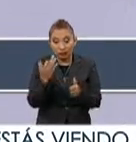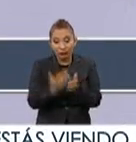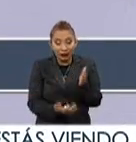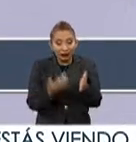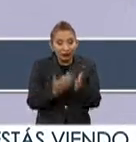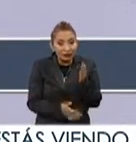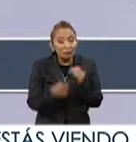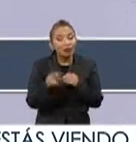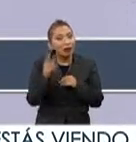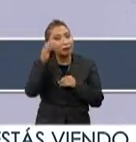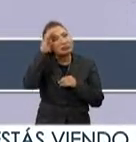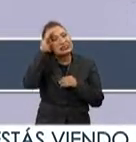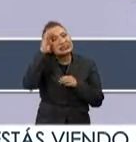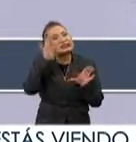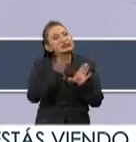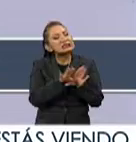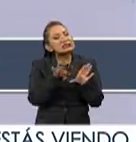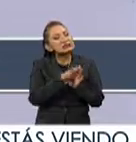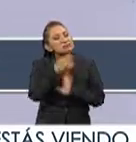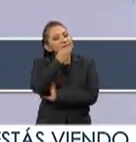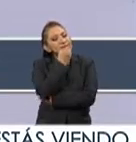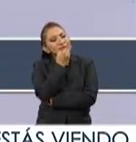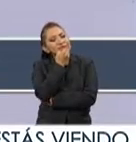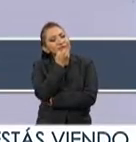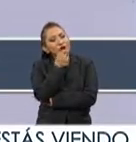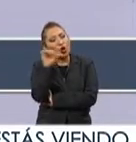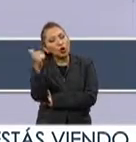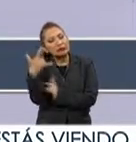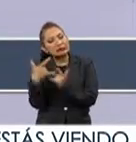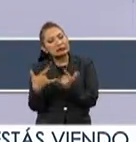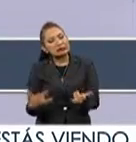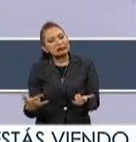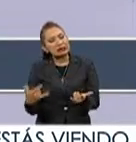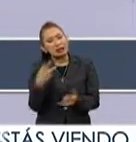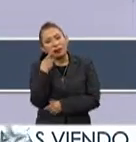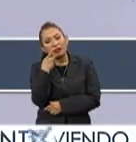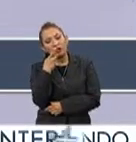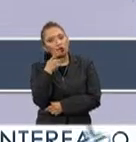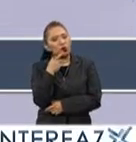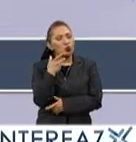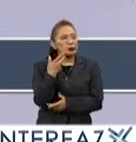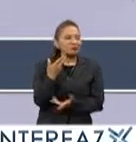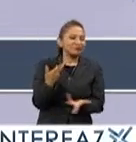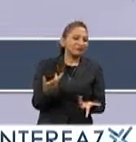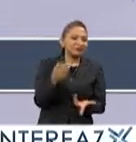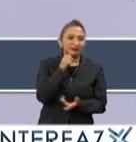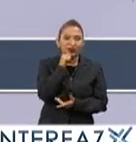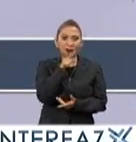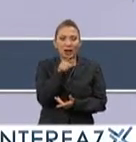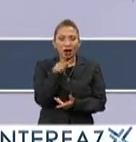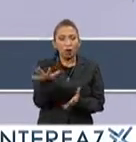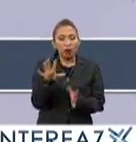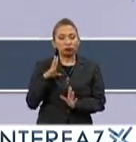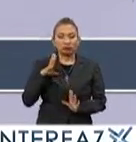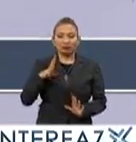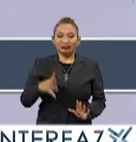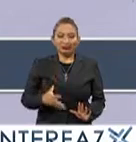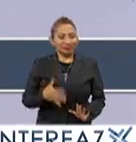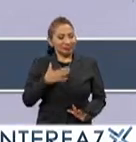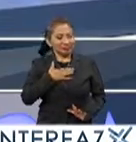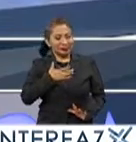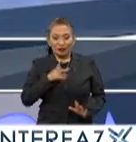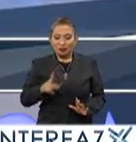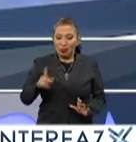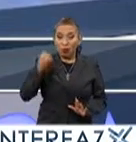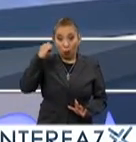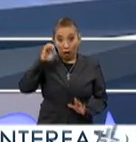hacer, pero sí estamos hablando de otra historia, ¿no? Estamos hablando también de un orgullo por parte de los